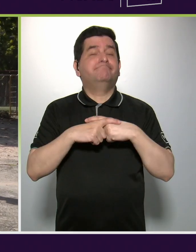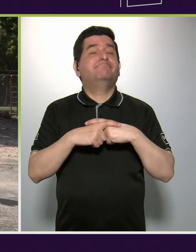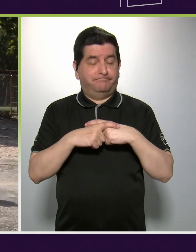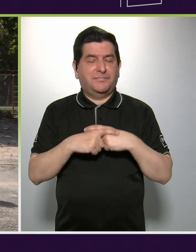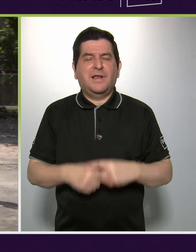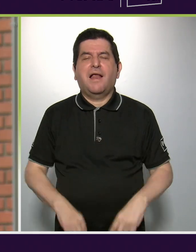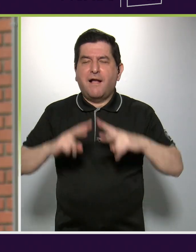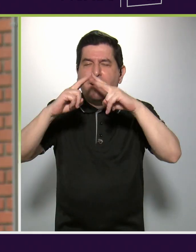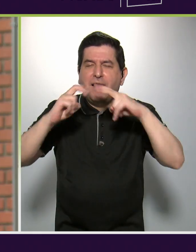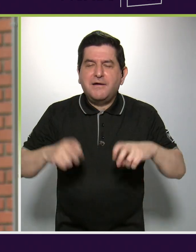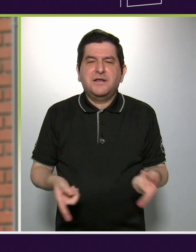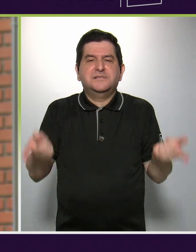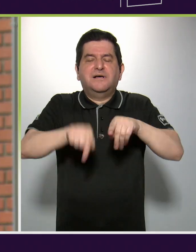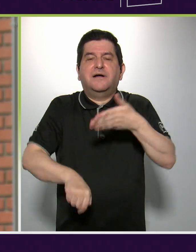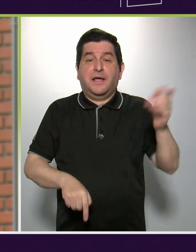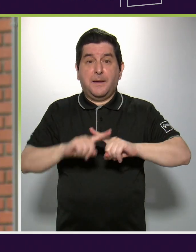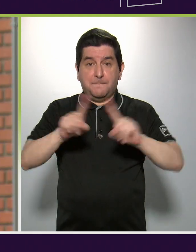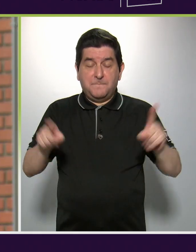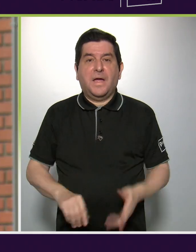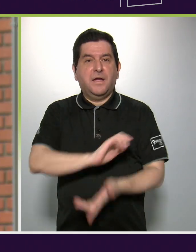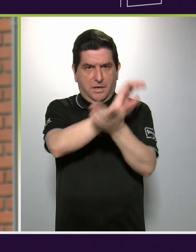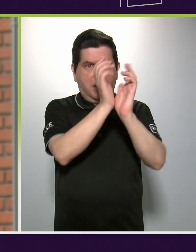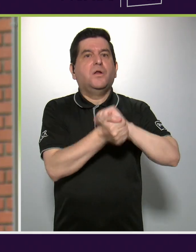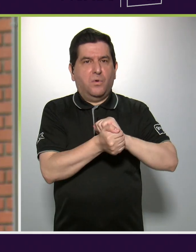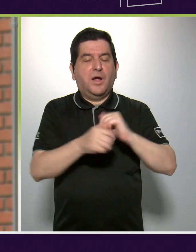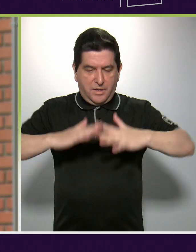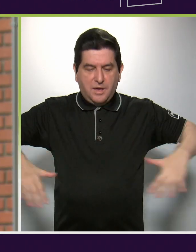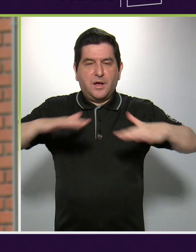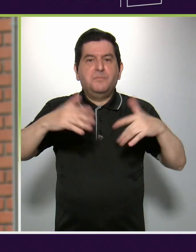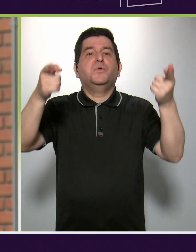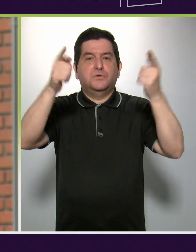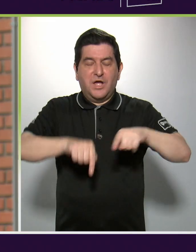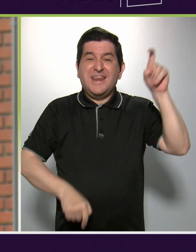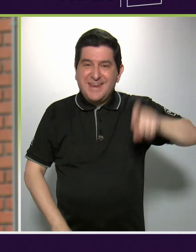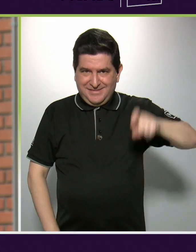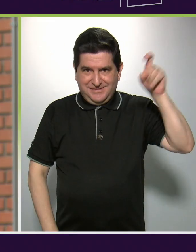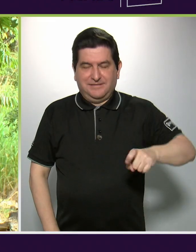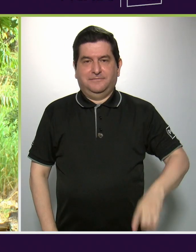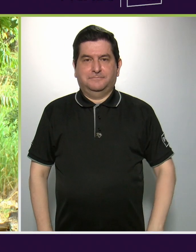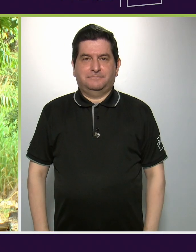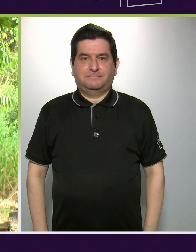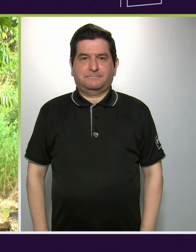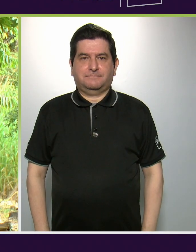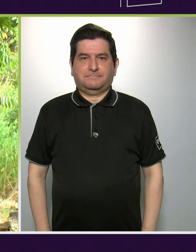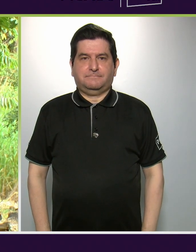complicado, dimensionar qué va a pasar, pero sin duda vamos a tener una transformación también en esos espacios, o se requiere una